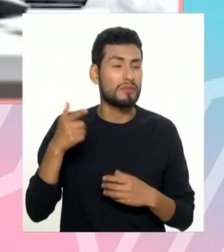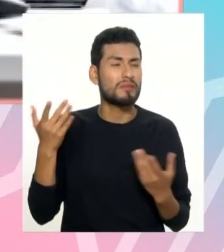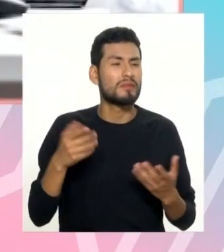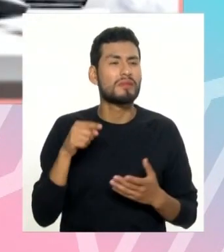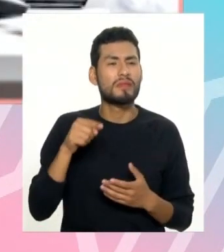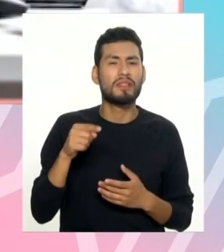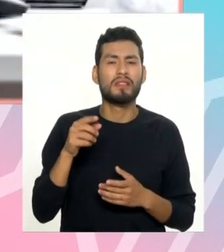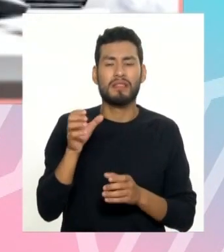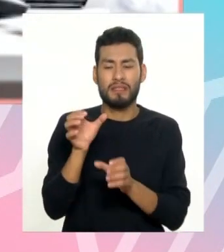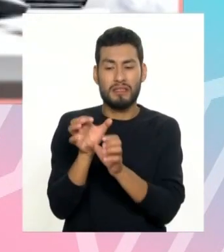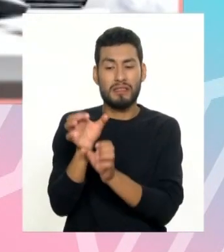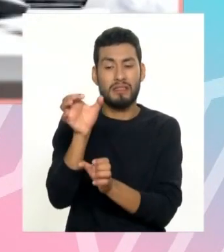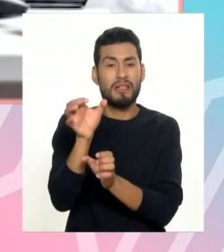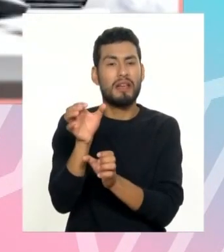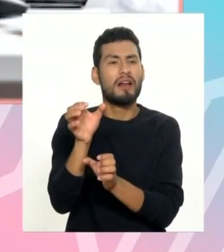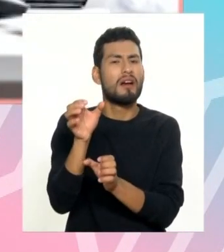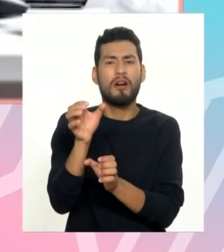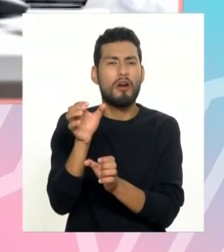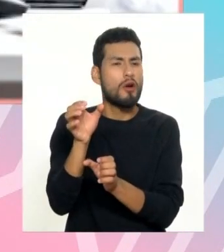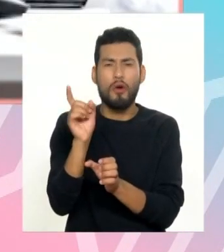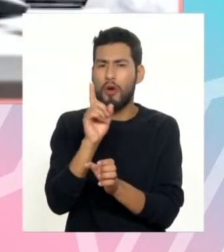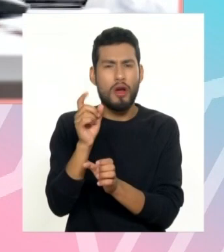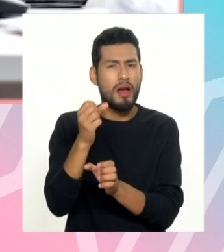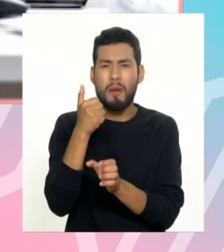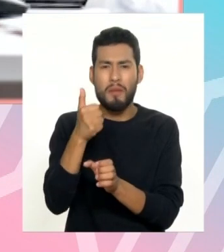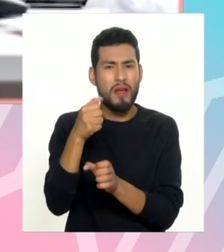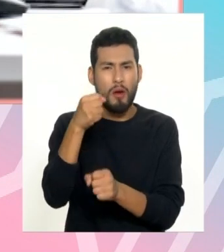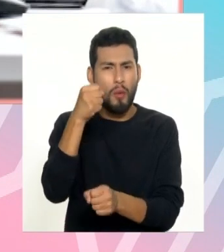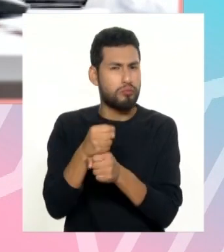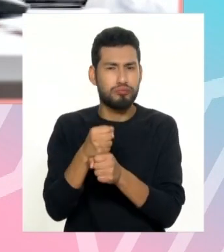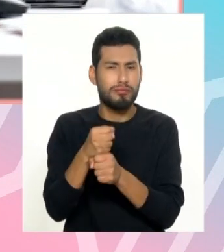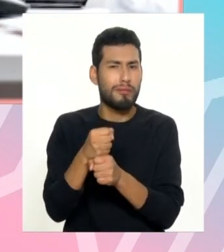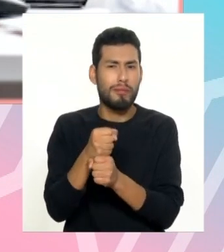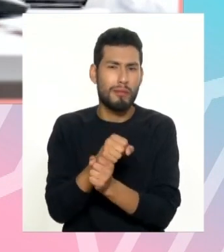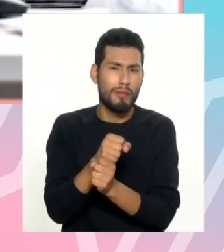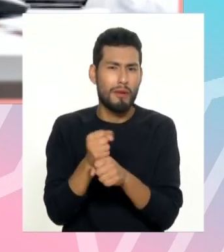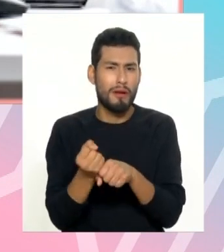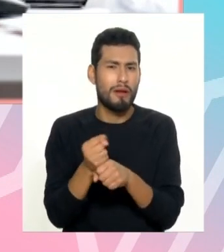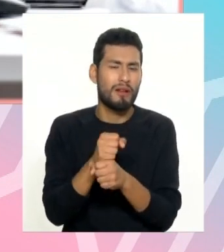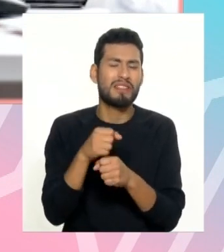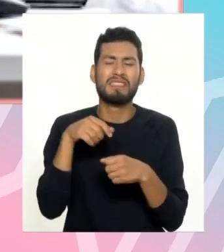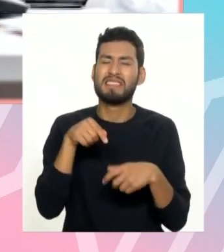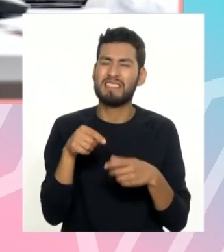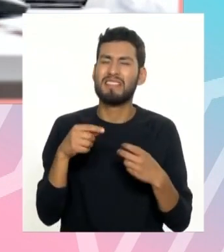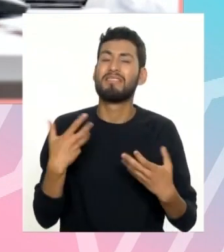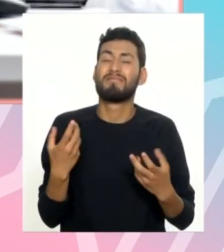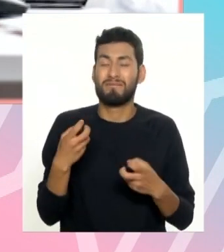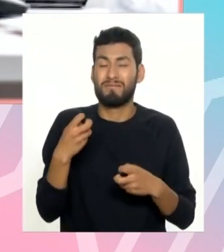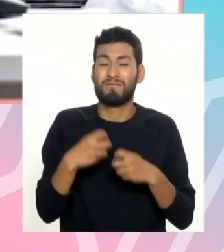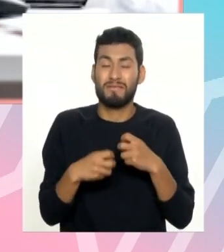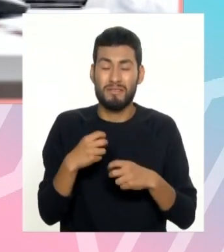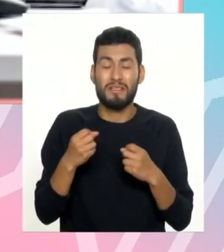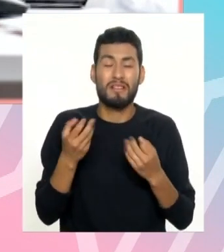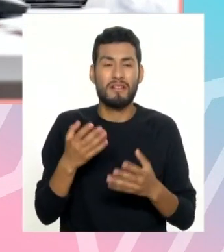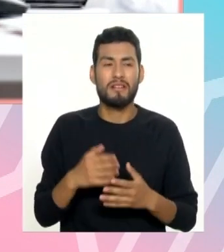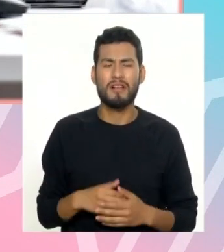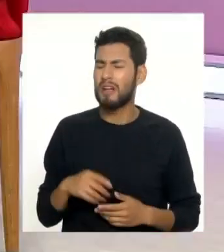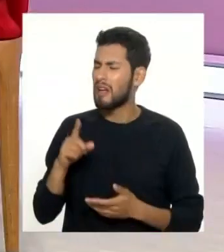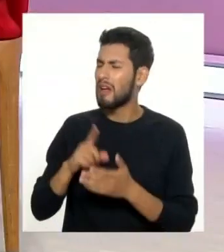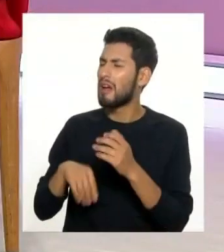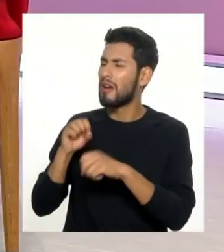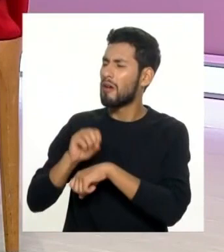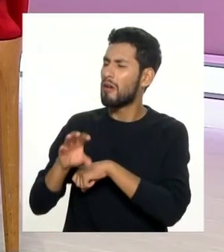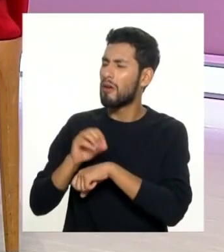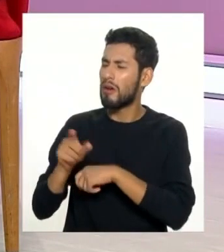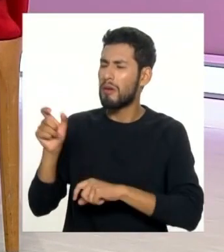de estabilidad. Su columna no está trabajando bien. Entonces, tiene un mayor compromiso en la función de... ¿Y qué le podemos recomendar a aquellas personas